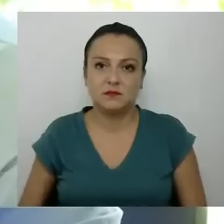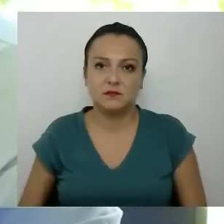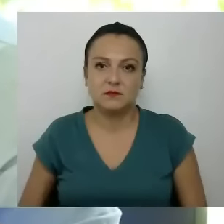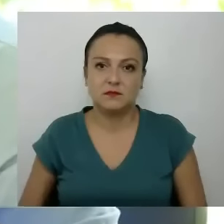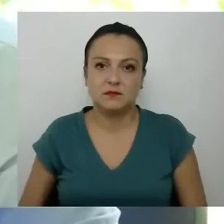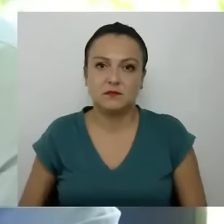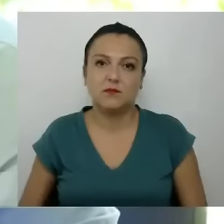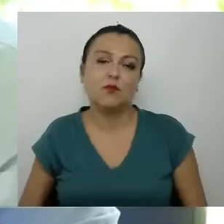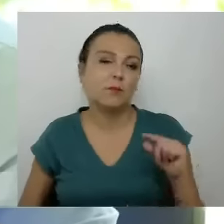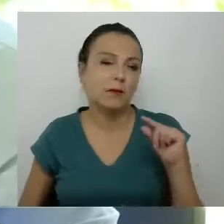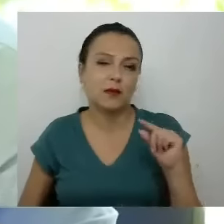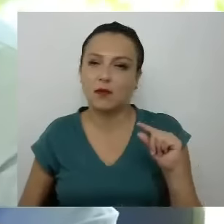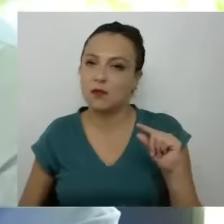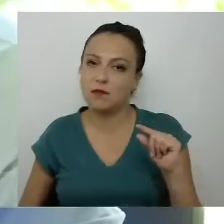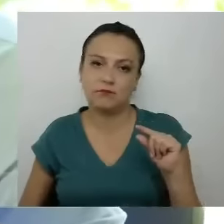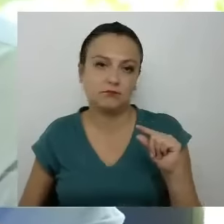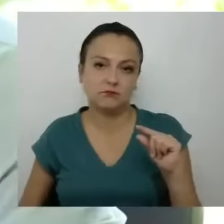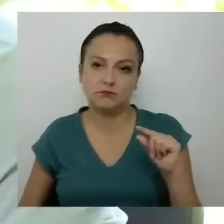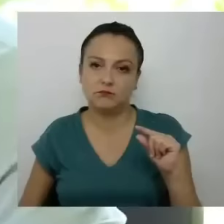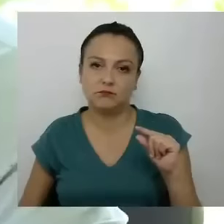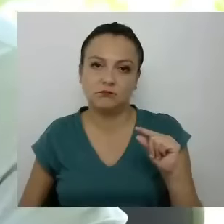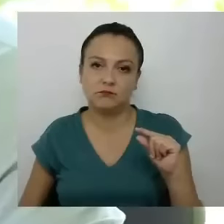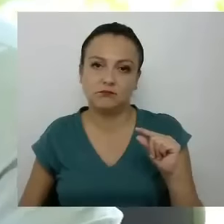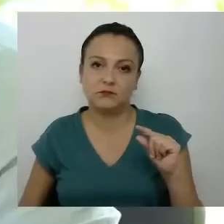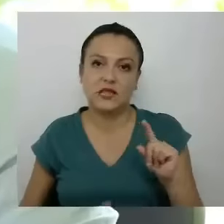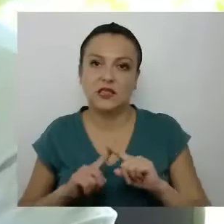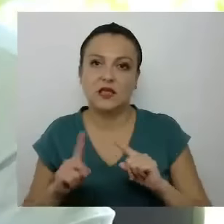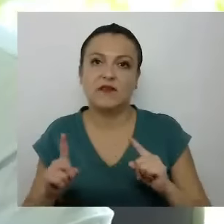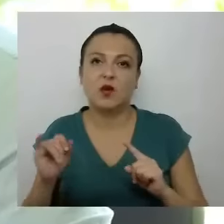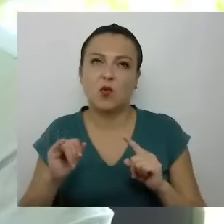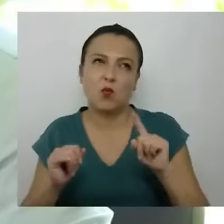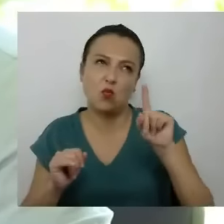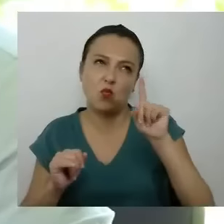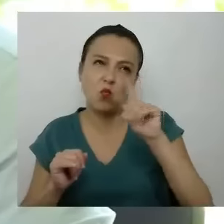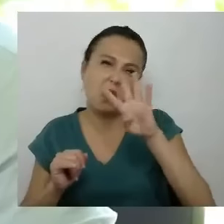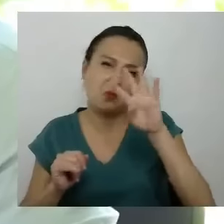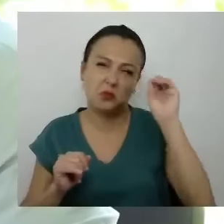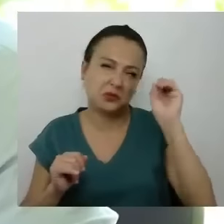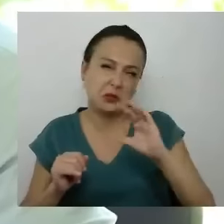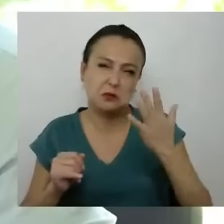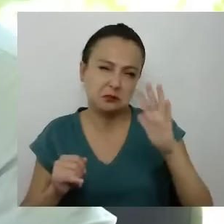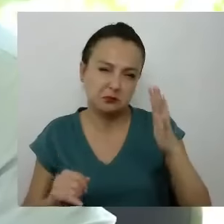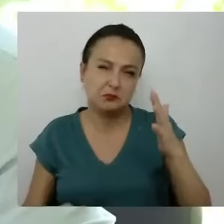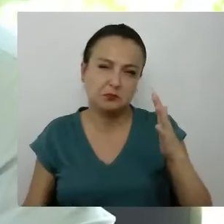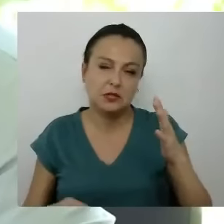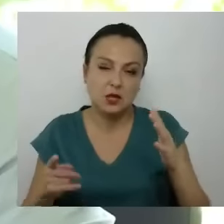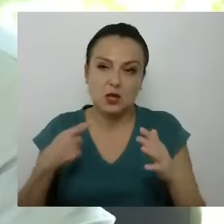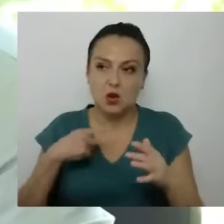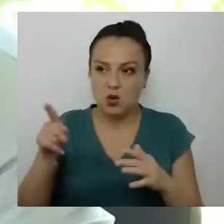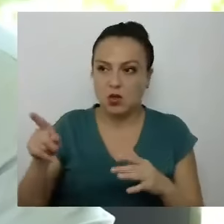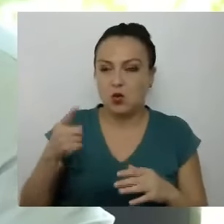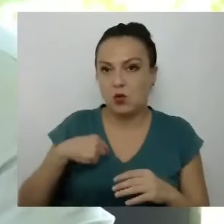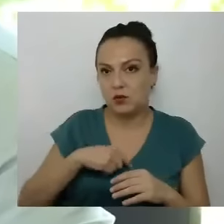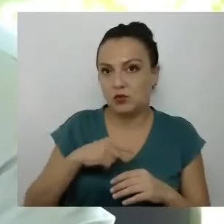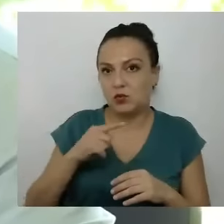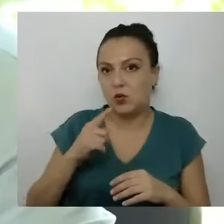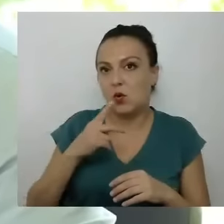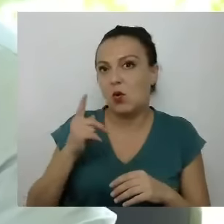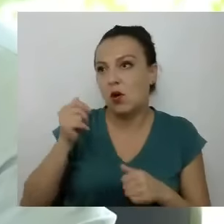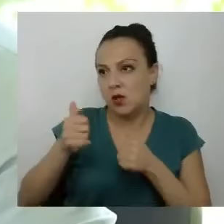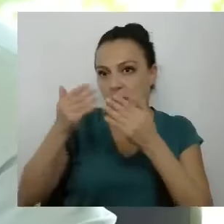relativamente pequeña con respecto a una diferencia como de un 4% con relación a lo que sacó nuestro partido, nuestro